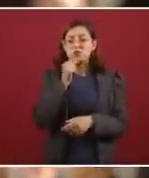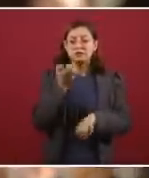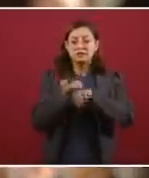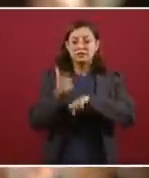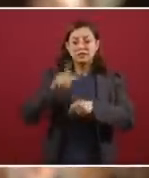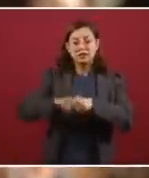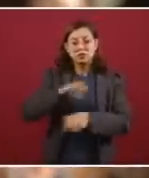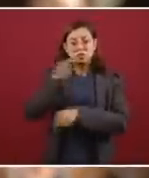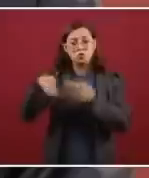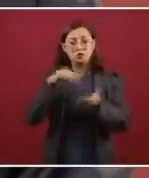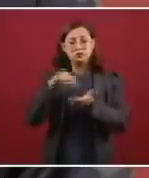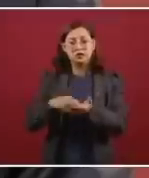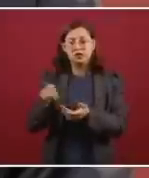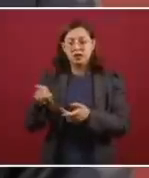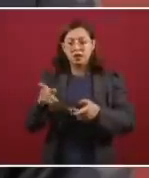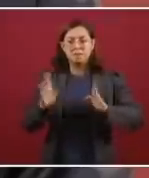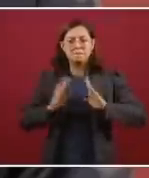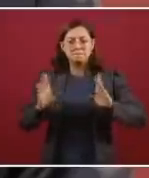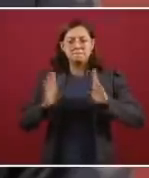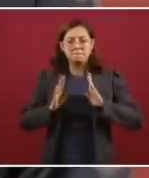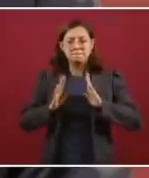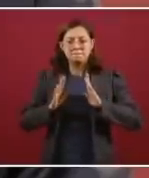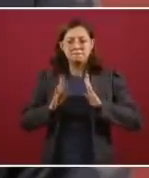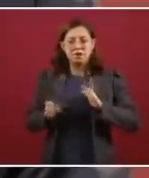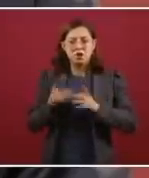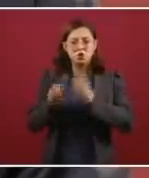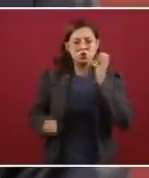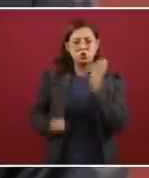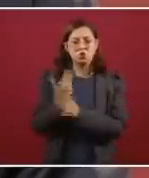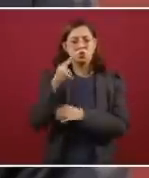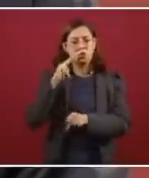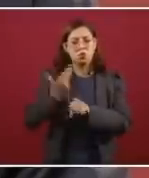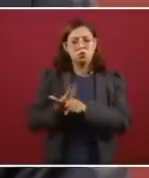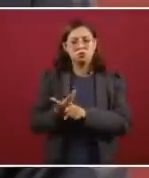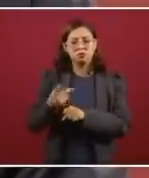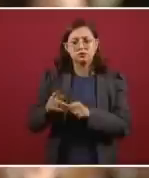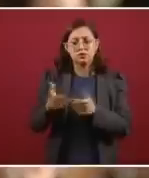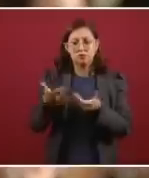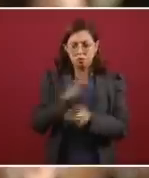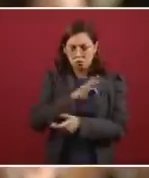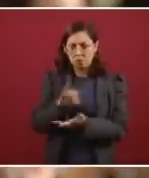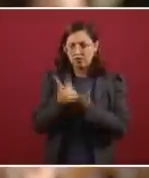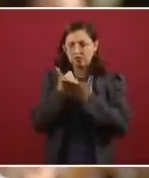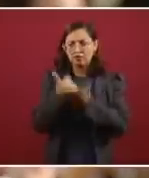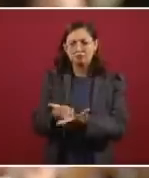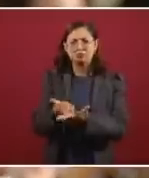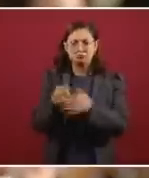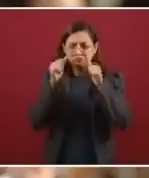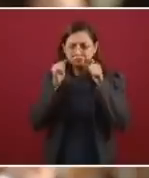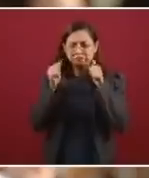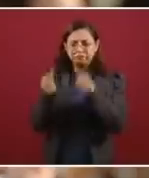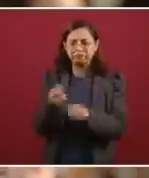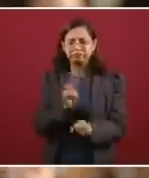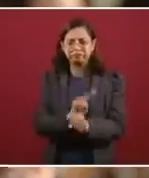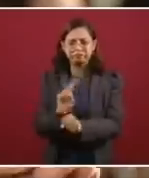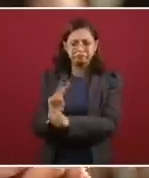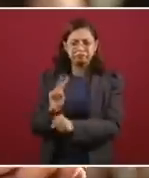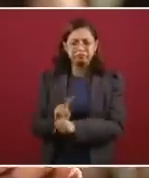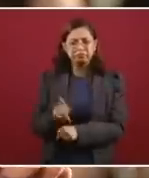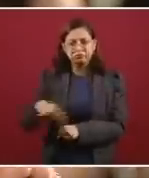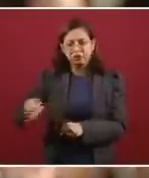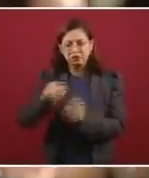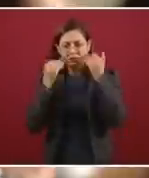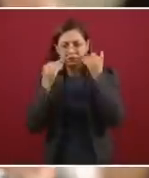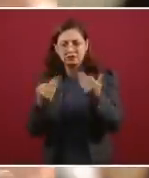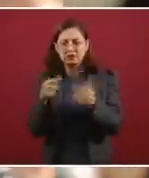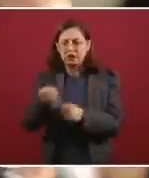o municipales, el Ejército, que usted dice que tiene un nuevo papel en la vida pública de México, podría ayudar mucho si ellos dieran su testimonio de lo